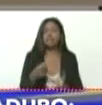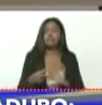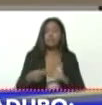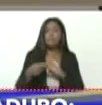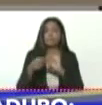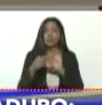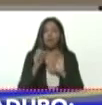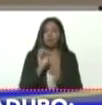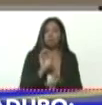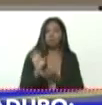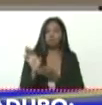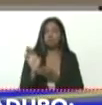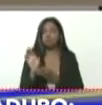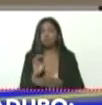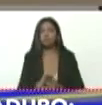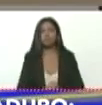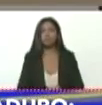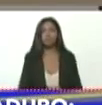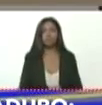del desacato.